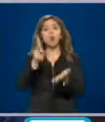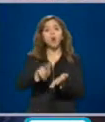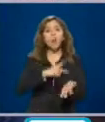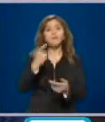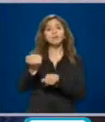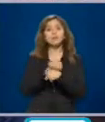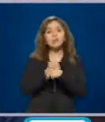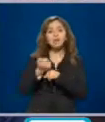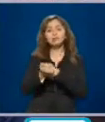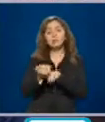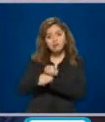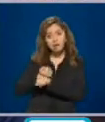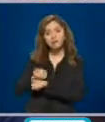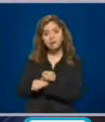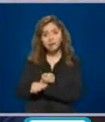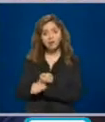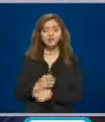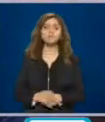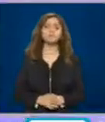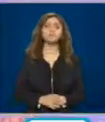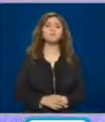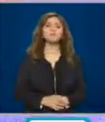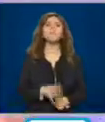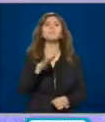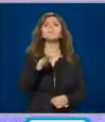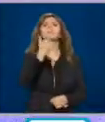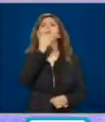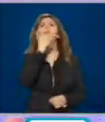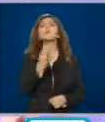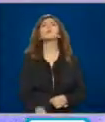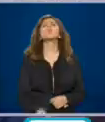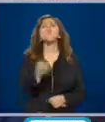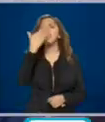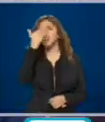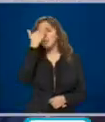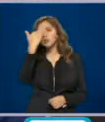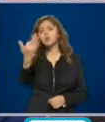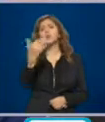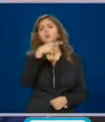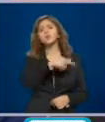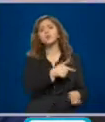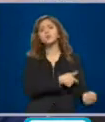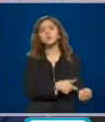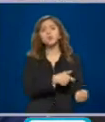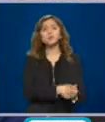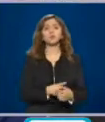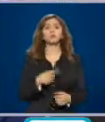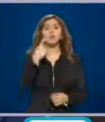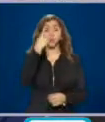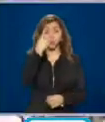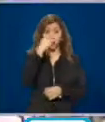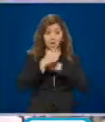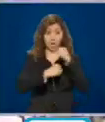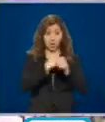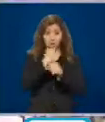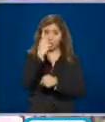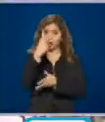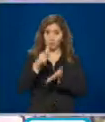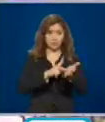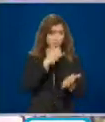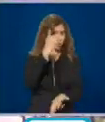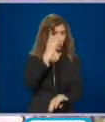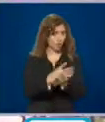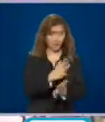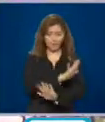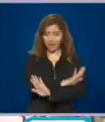es la frecuencia entonces correcta para una persona que cumpla con Con esos buena requisitos? salud se puede hablar, por ejemplo, de 2 veces por año donar sin mayores Pero